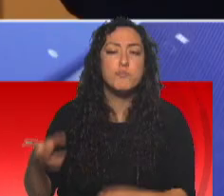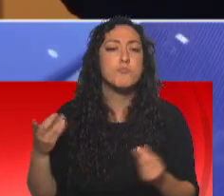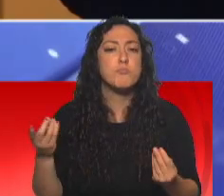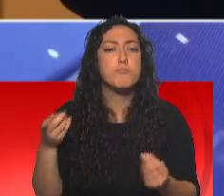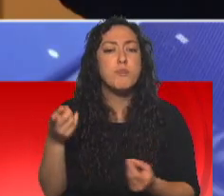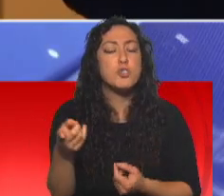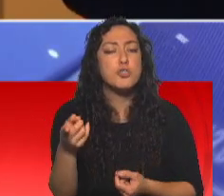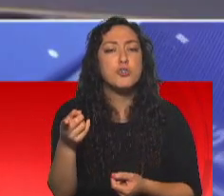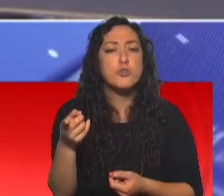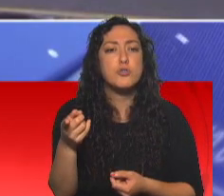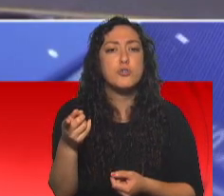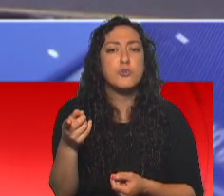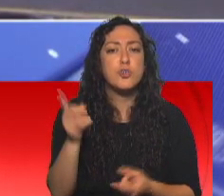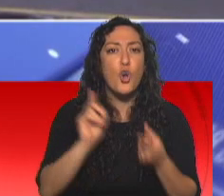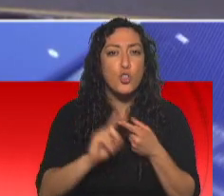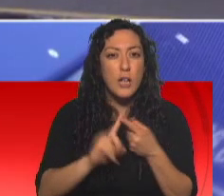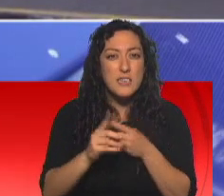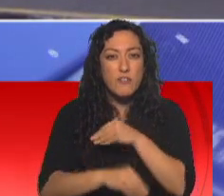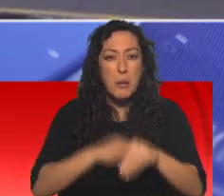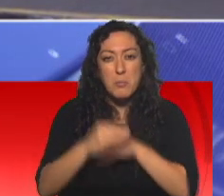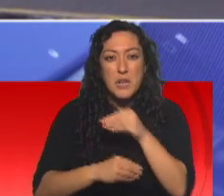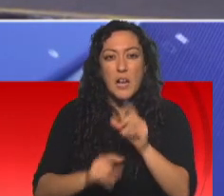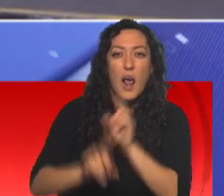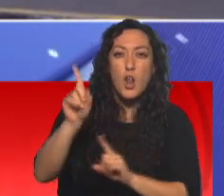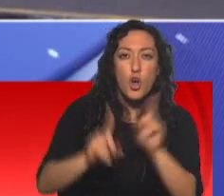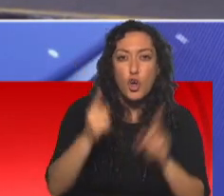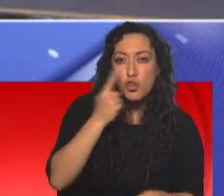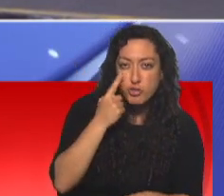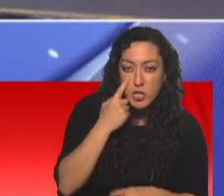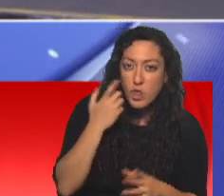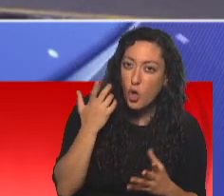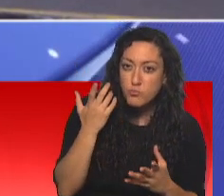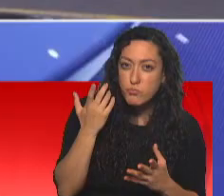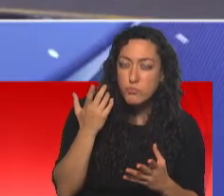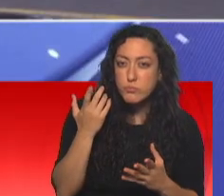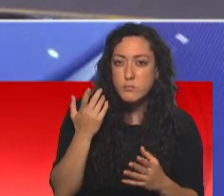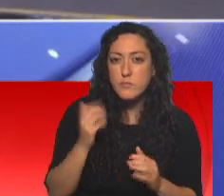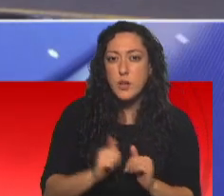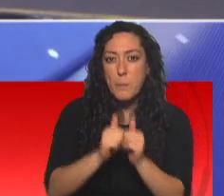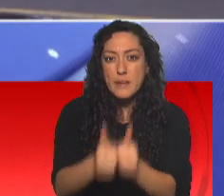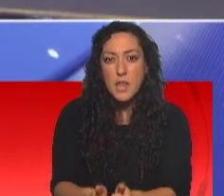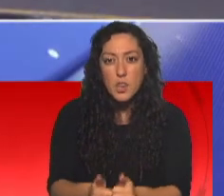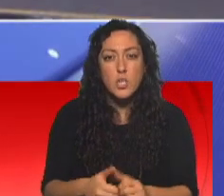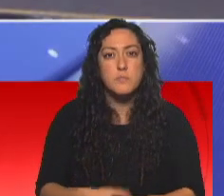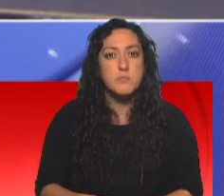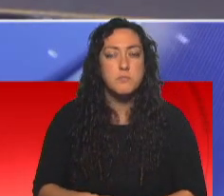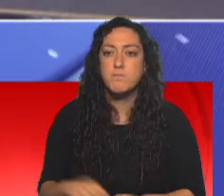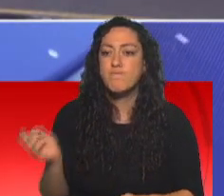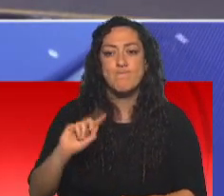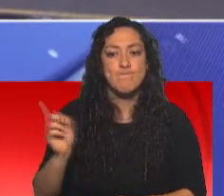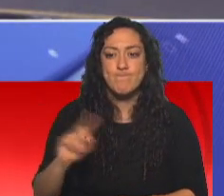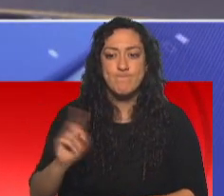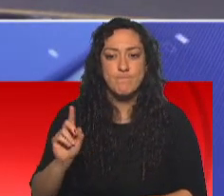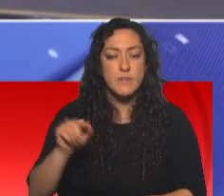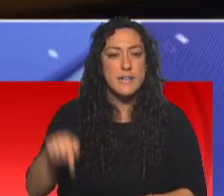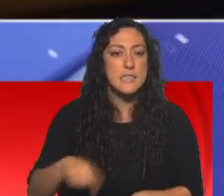pudiste estar en contacto con algún familiar, algún conocido, alguien que estaba acompañándolo. No. En ese momento,